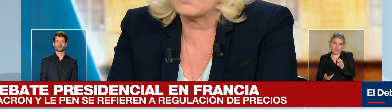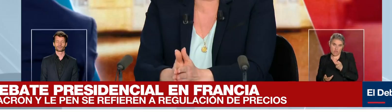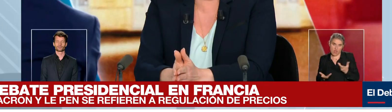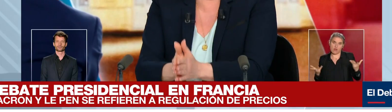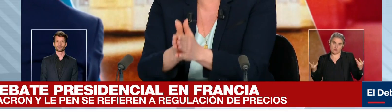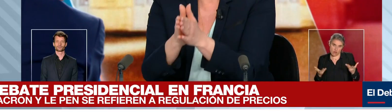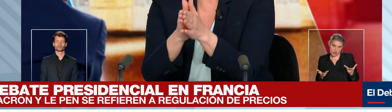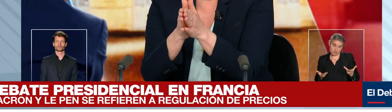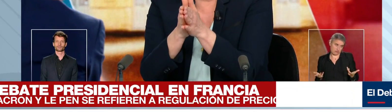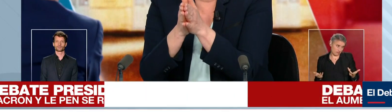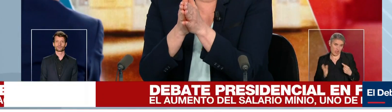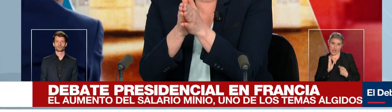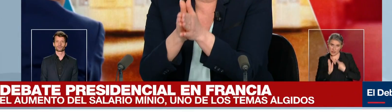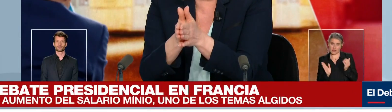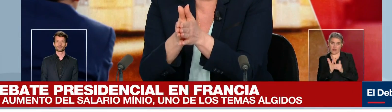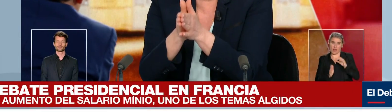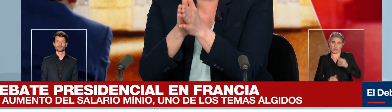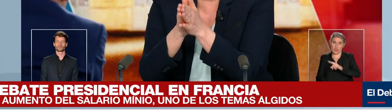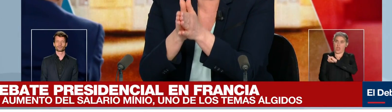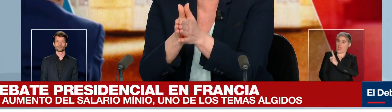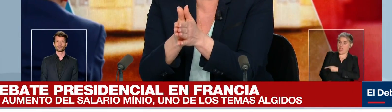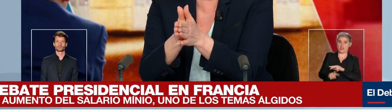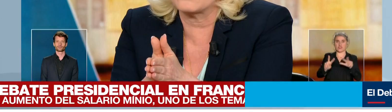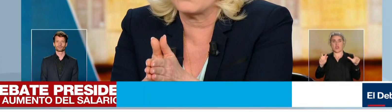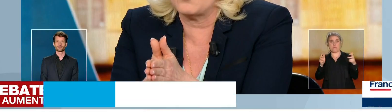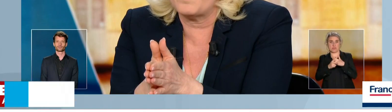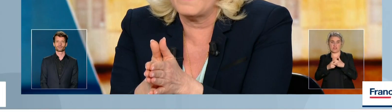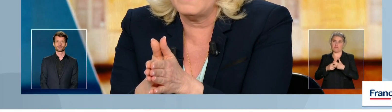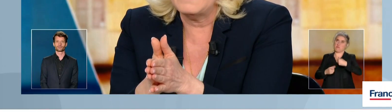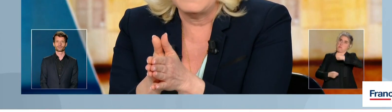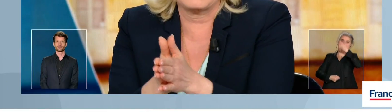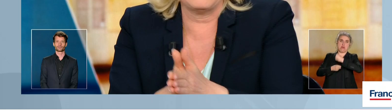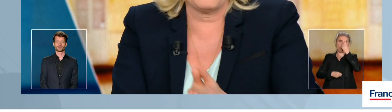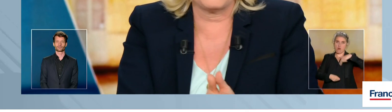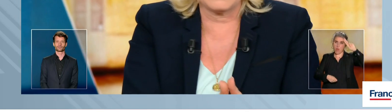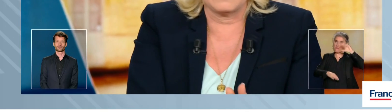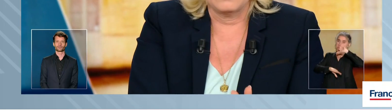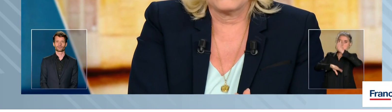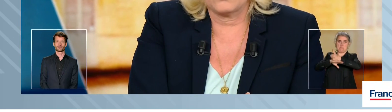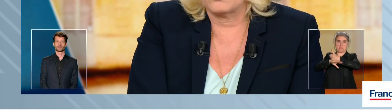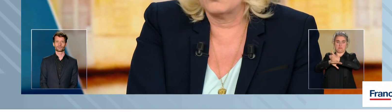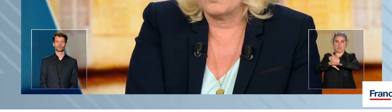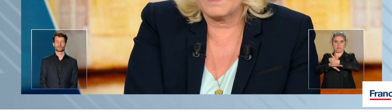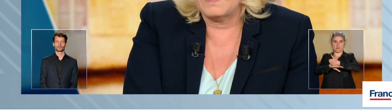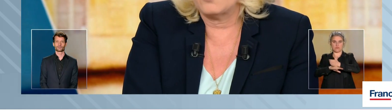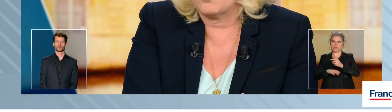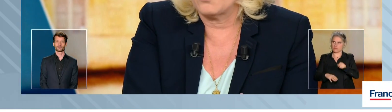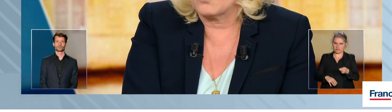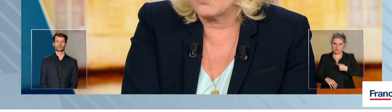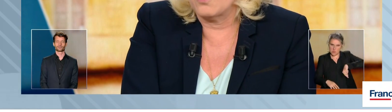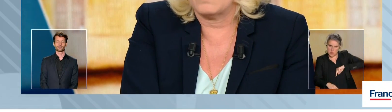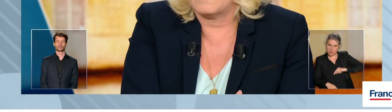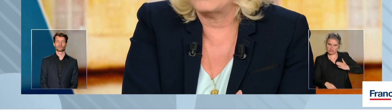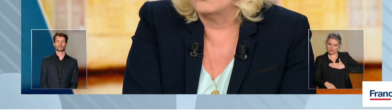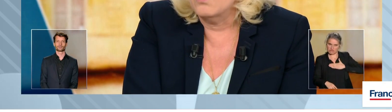también de un precio, una vez más, de la energía que se ha fijado a nivel europeo y que no